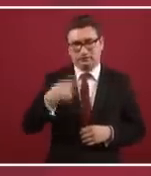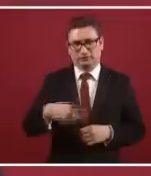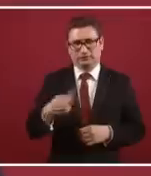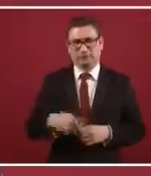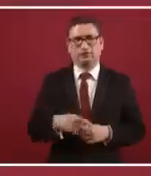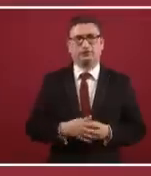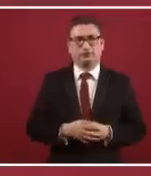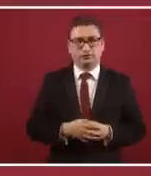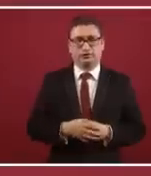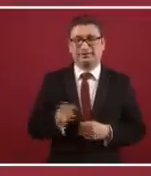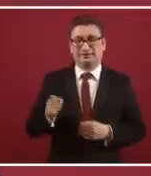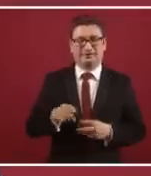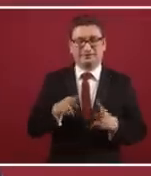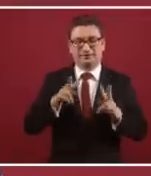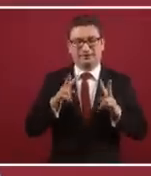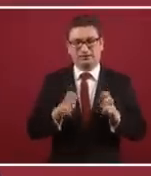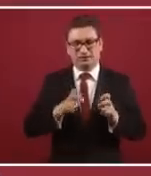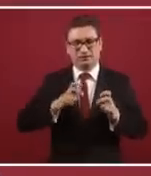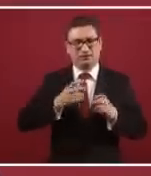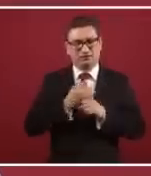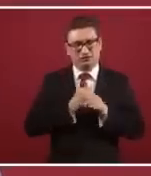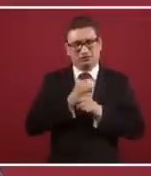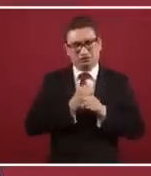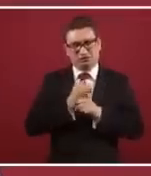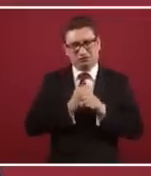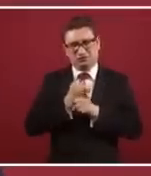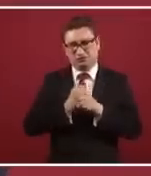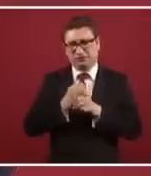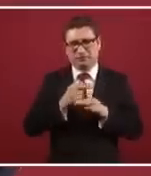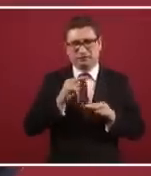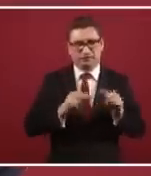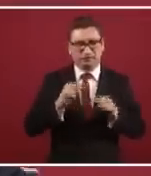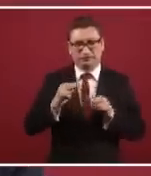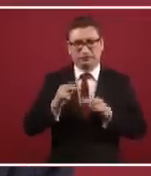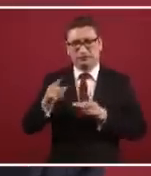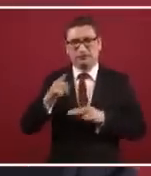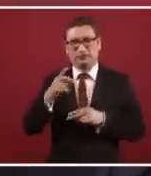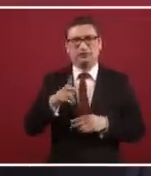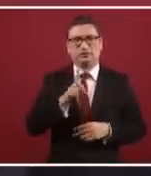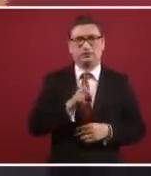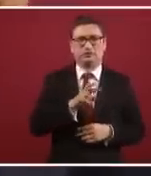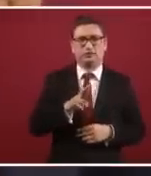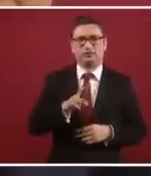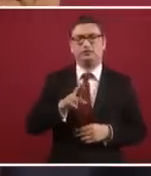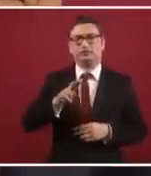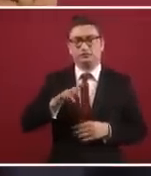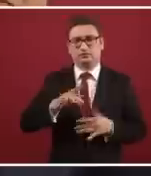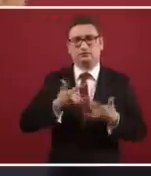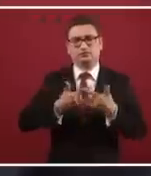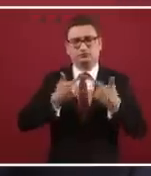En lo académico, hablando de grados, doctor en historia